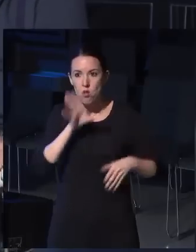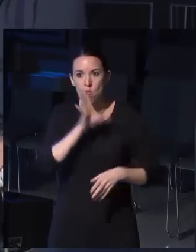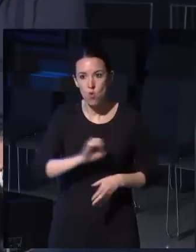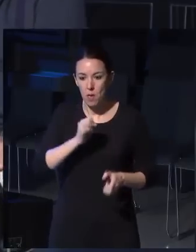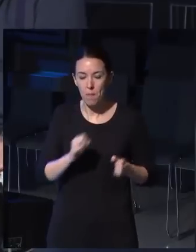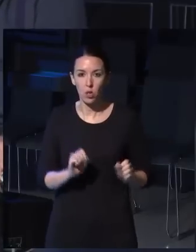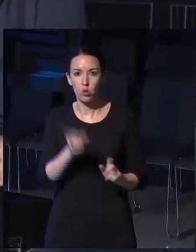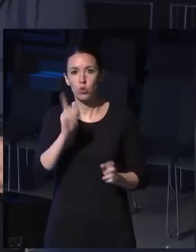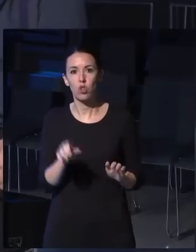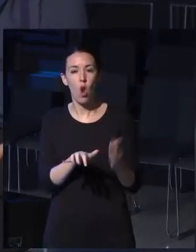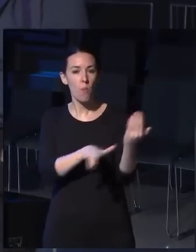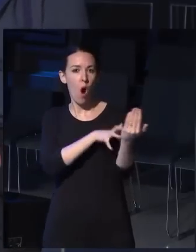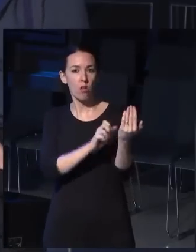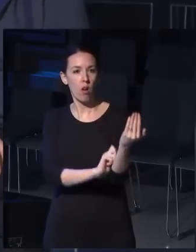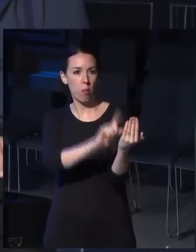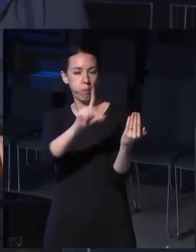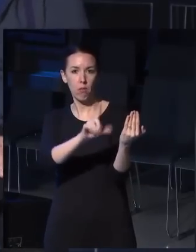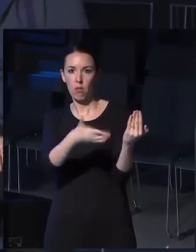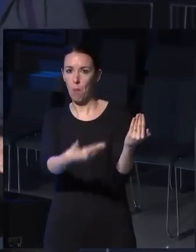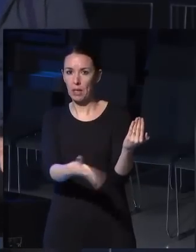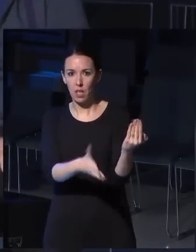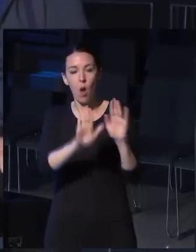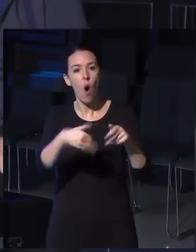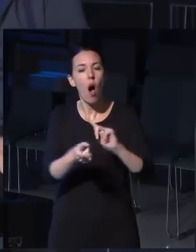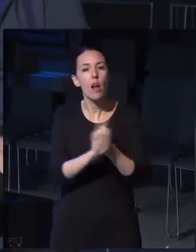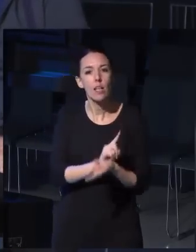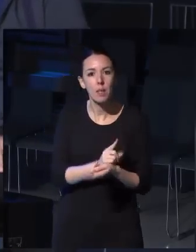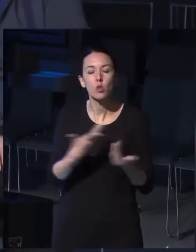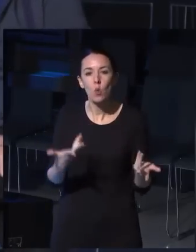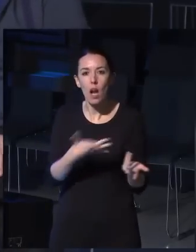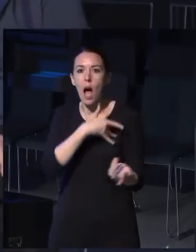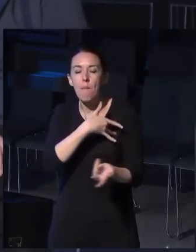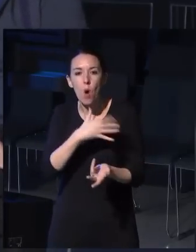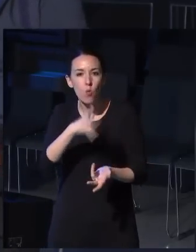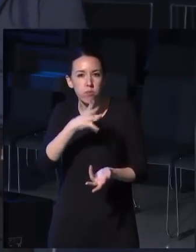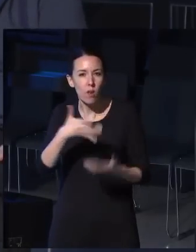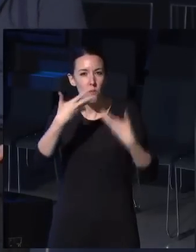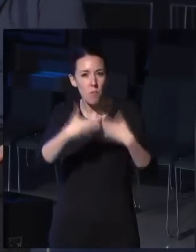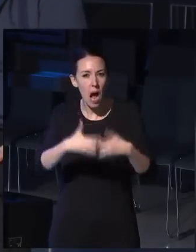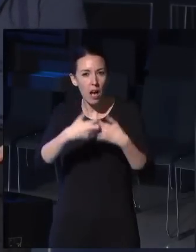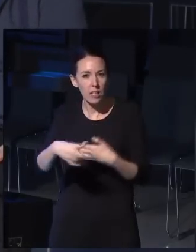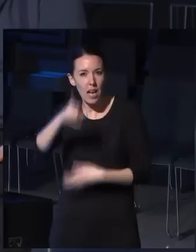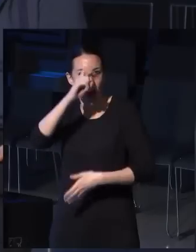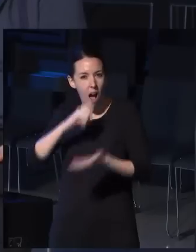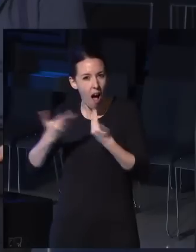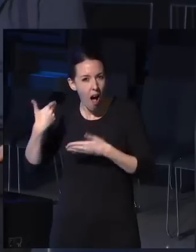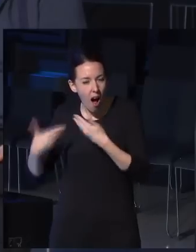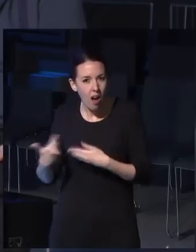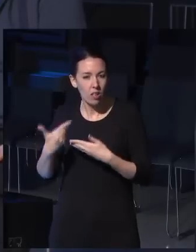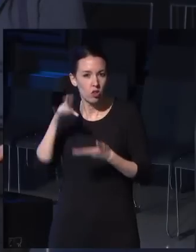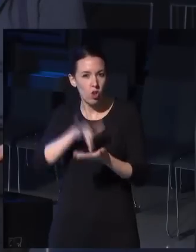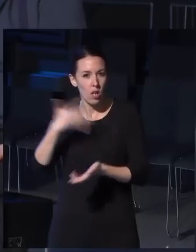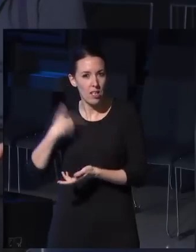solo enciendes un ordenador y no pasa absolutamente nada, o al revés. ¿Es ese amor por esa maquinaria vetusta, por esa maquinaria que